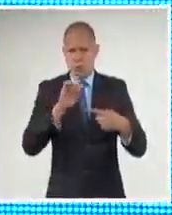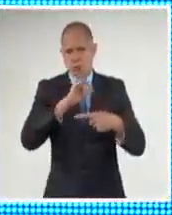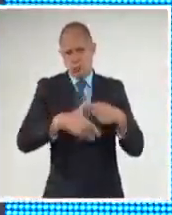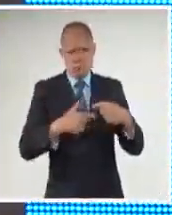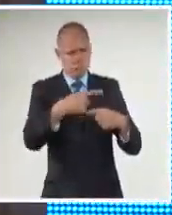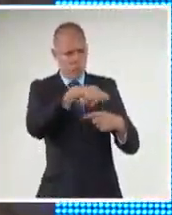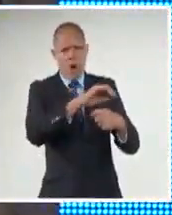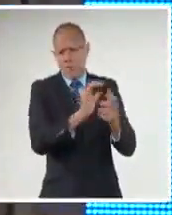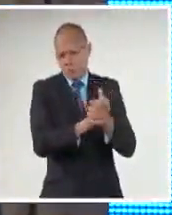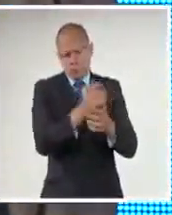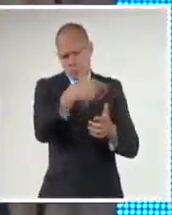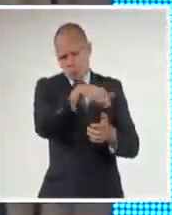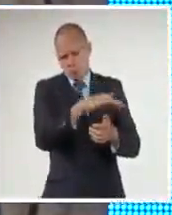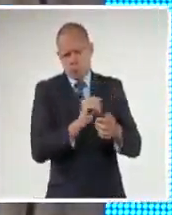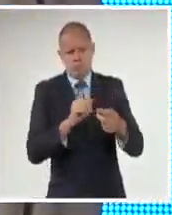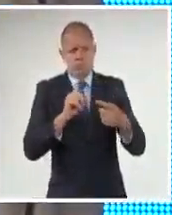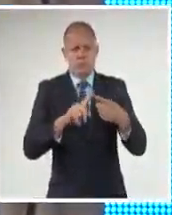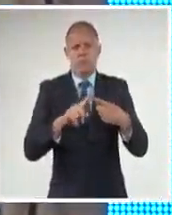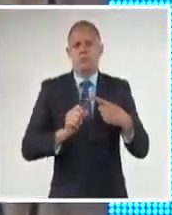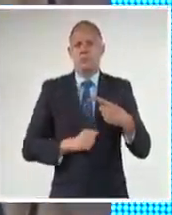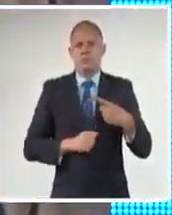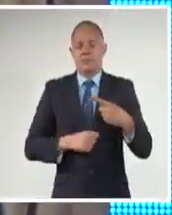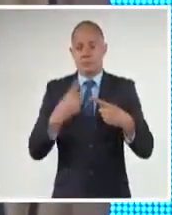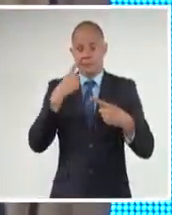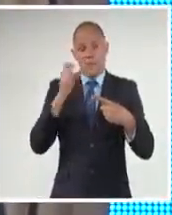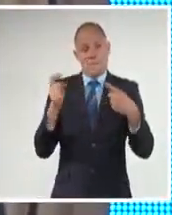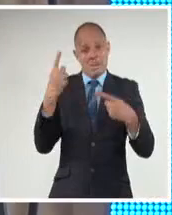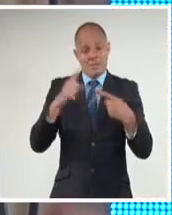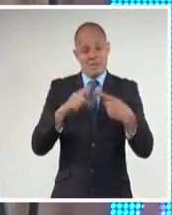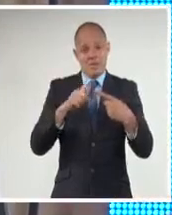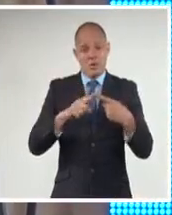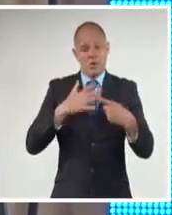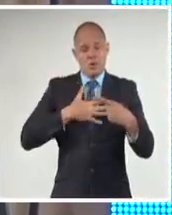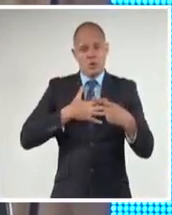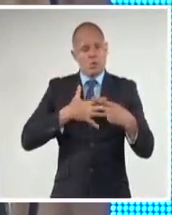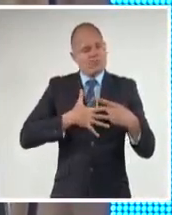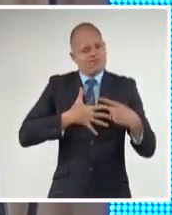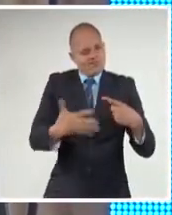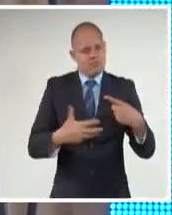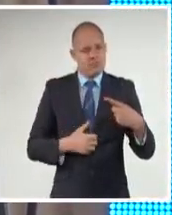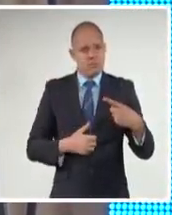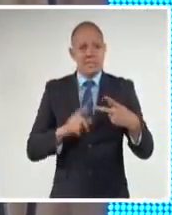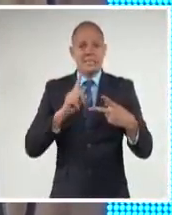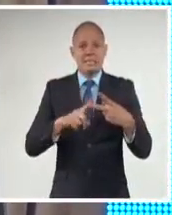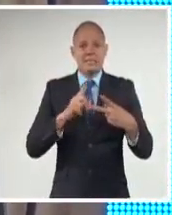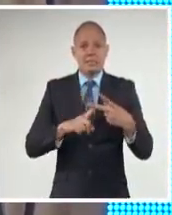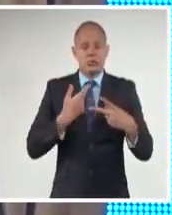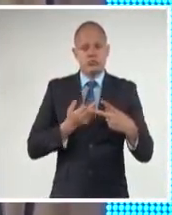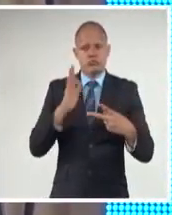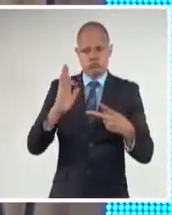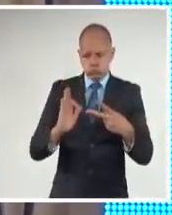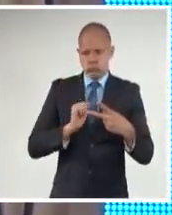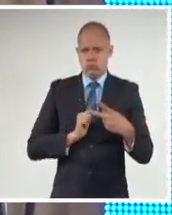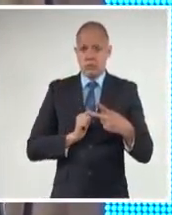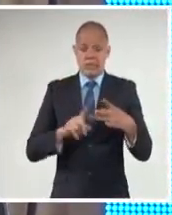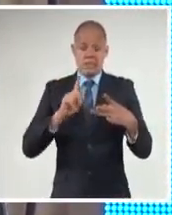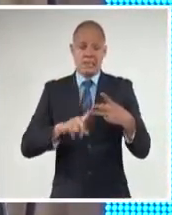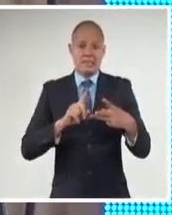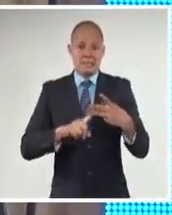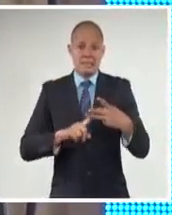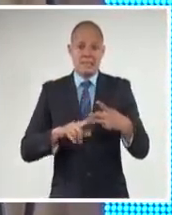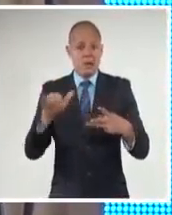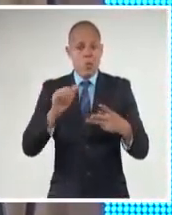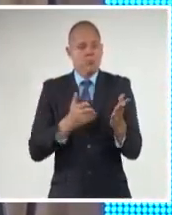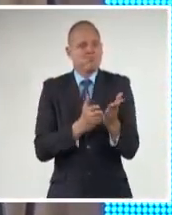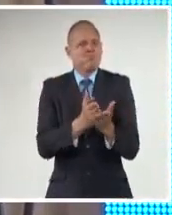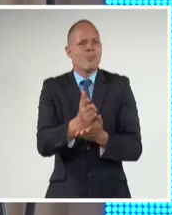se ha comentado. La admiración, el compromiso y la continuidad. Continuidad porque hoy celebramos el 95 aniversario